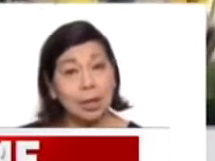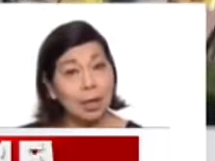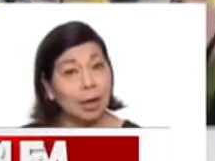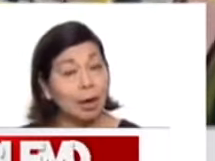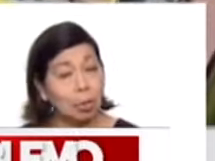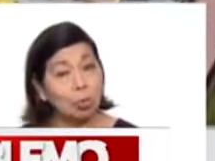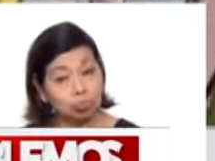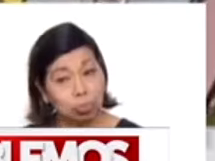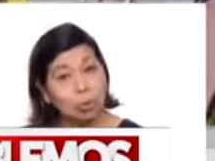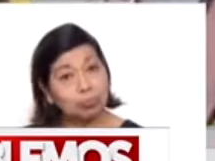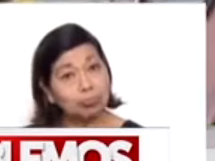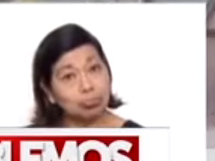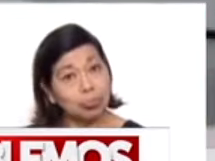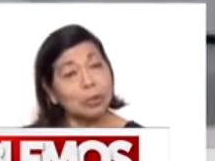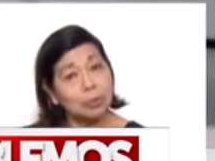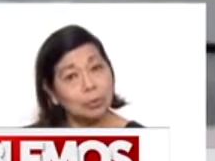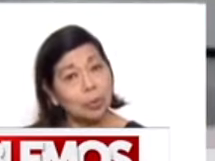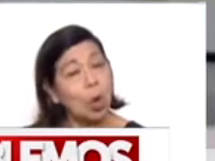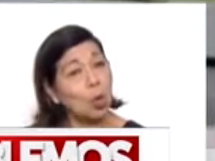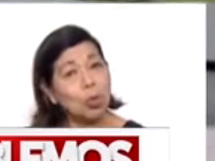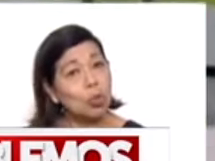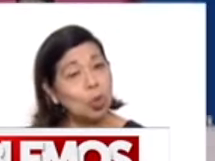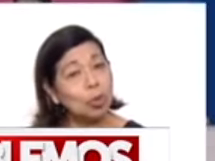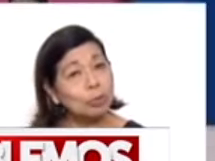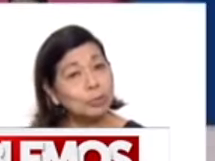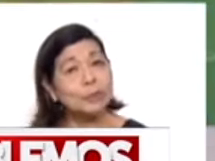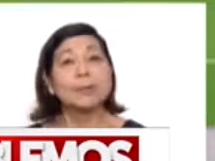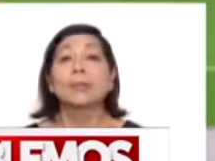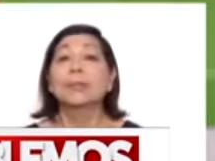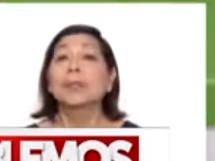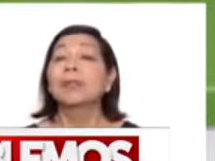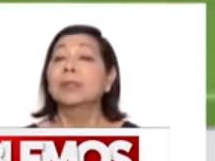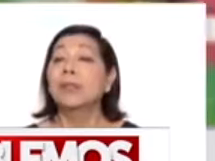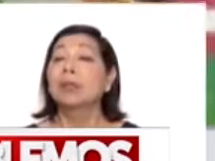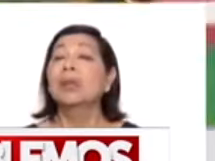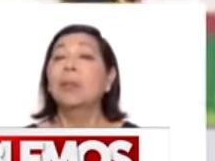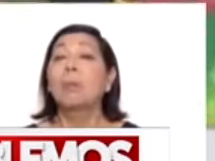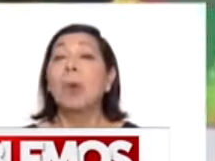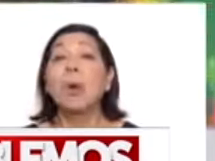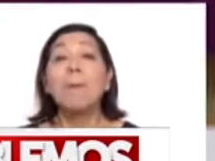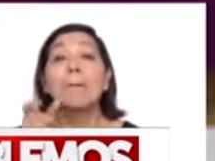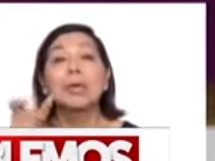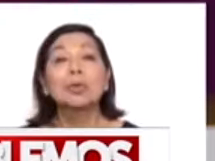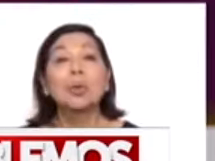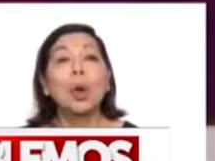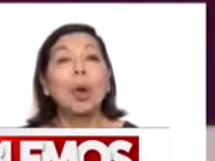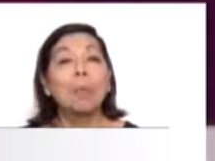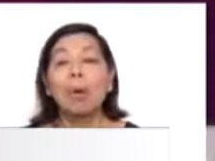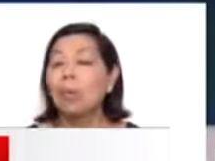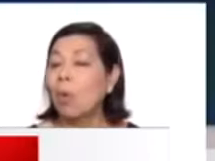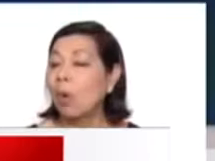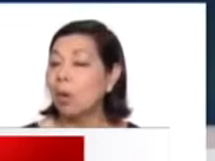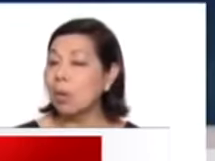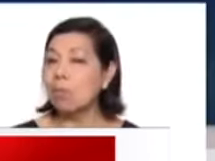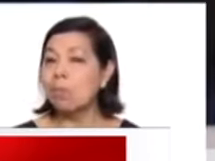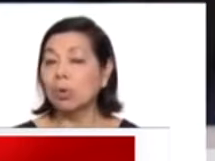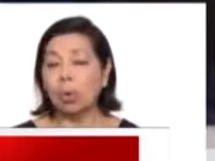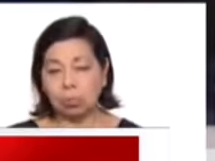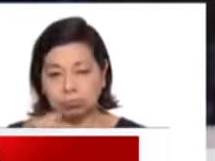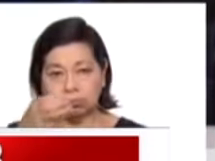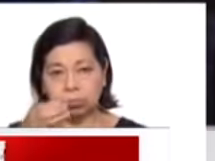hoy dirige todo el aspecto deportivo está compuesto por profesionales del primer nivel